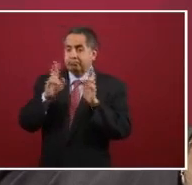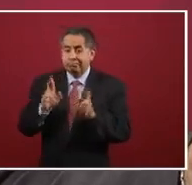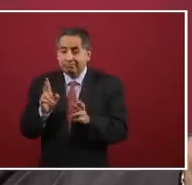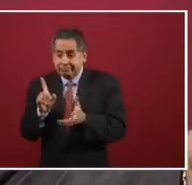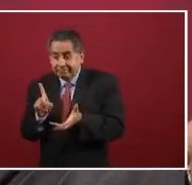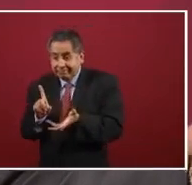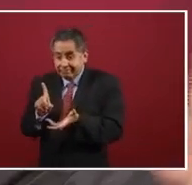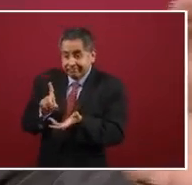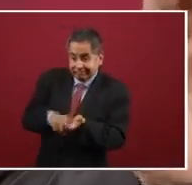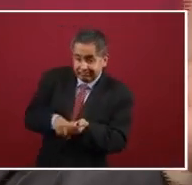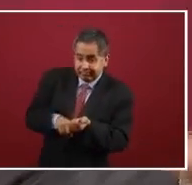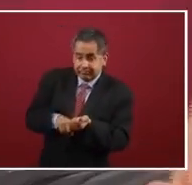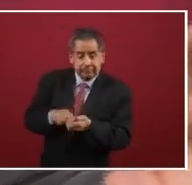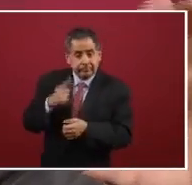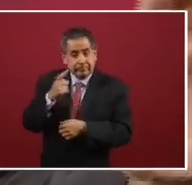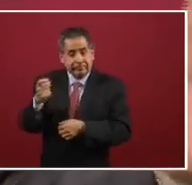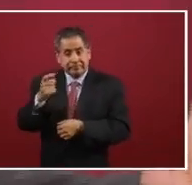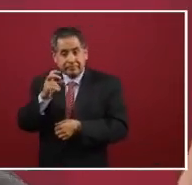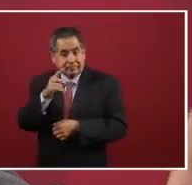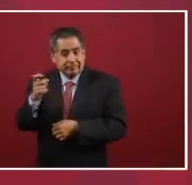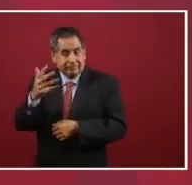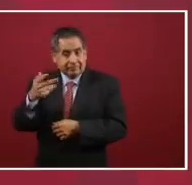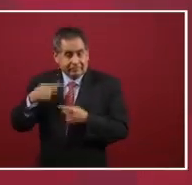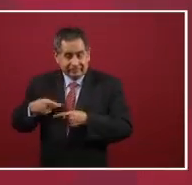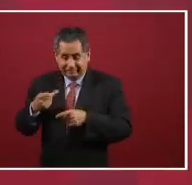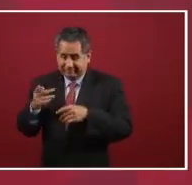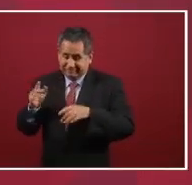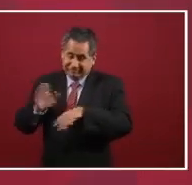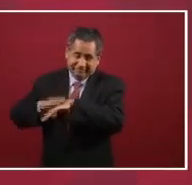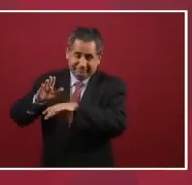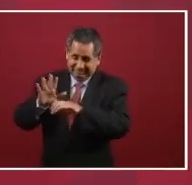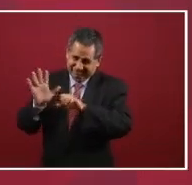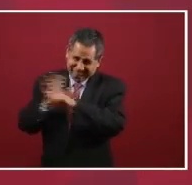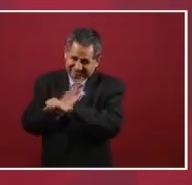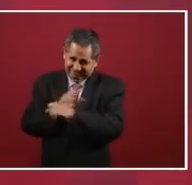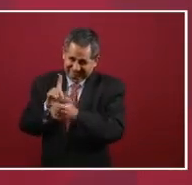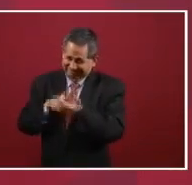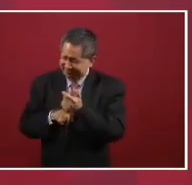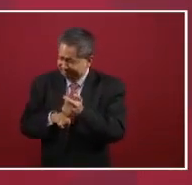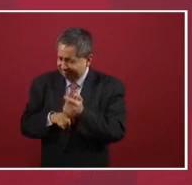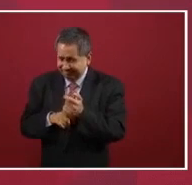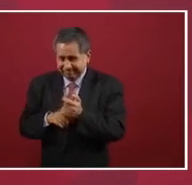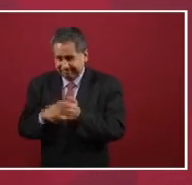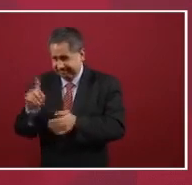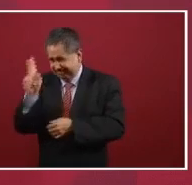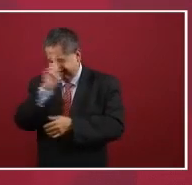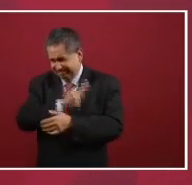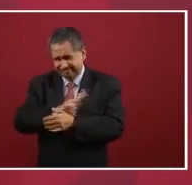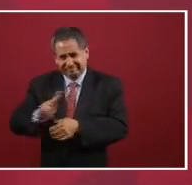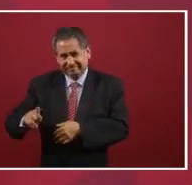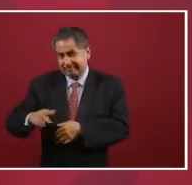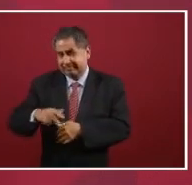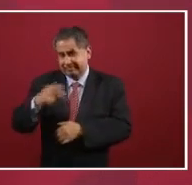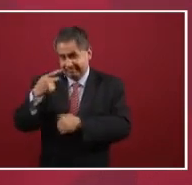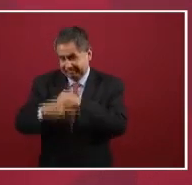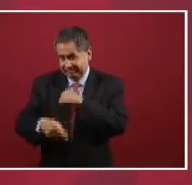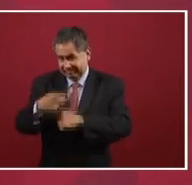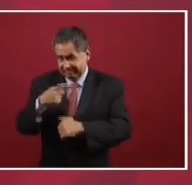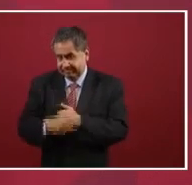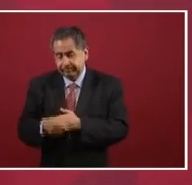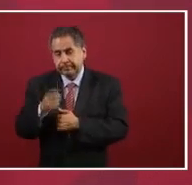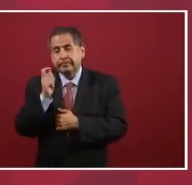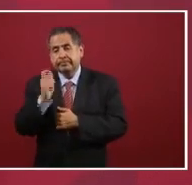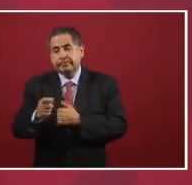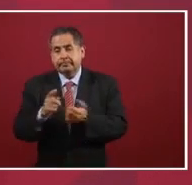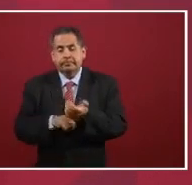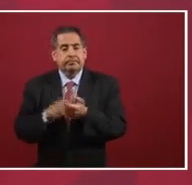adentro 100 personas, 150 personas o más, en condiciones muy riesgosas. Nuestra principal preocupación ahí es evitar que